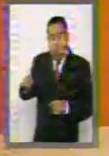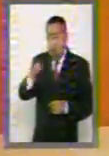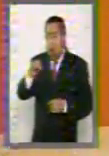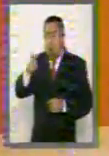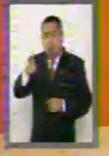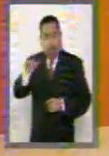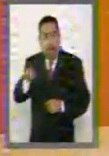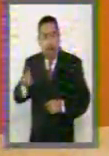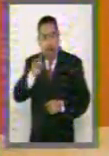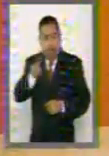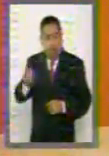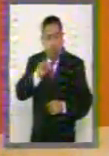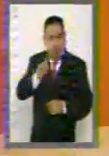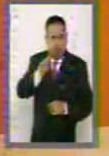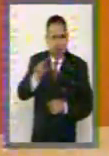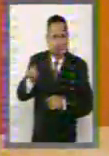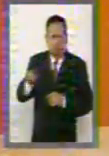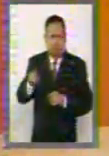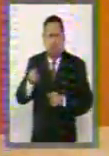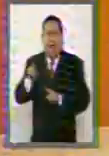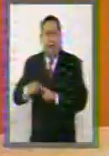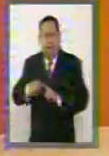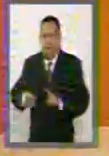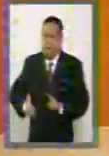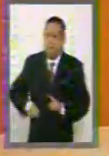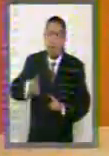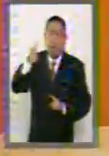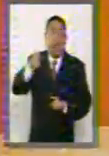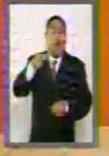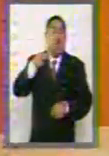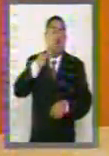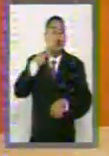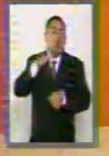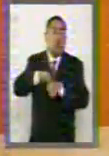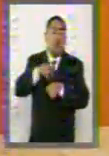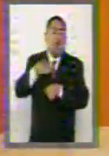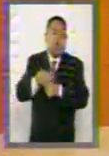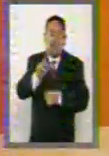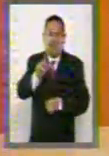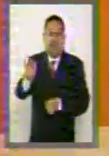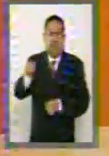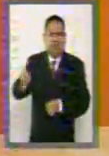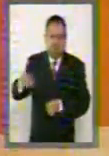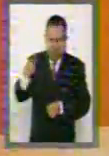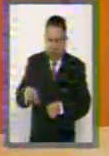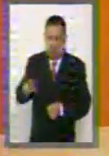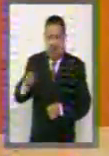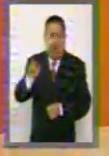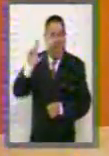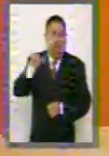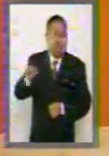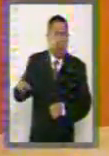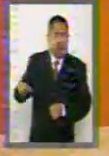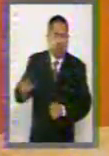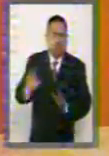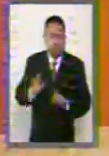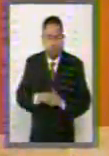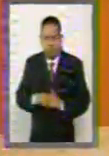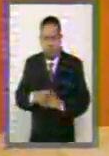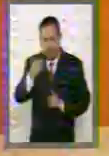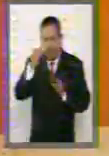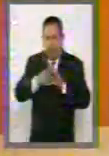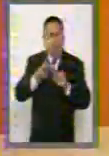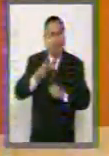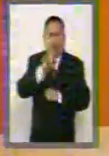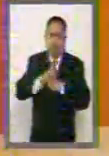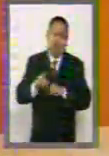ya era conocida porque había sido la primer notaria del Distrito Federal. En ese momento, el país